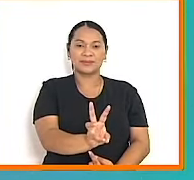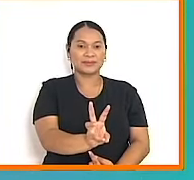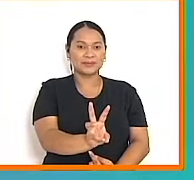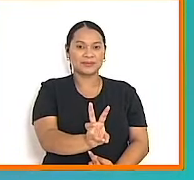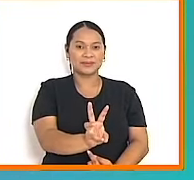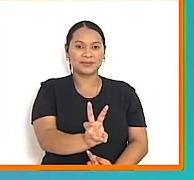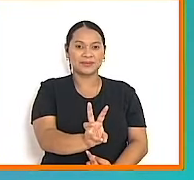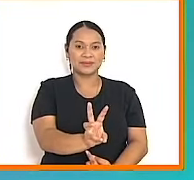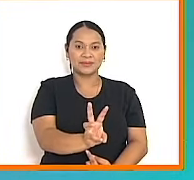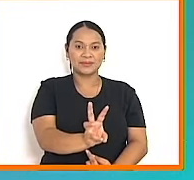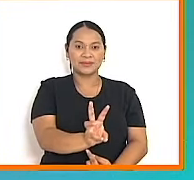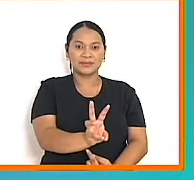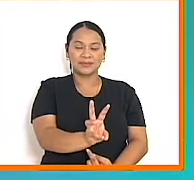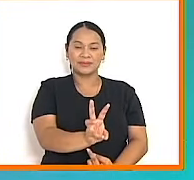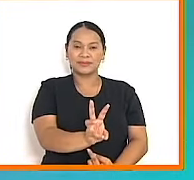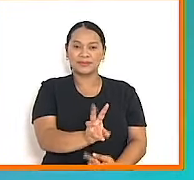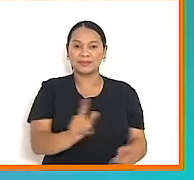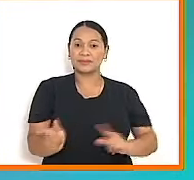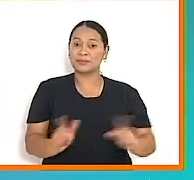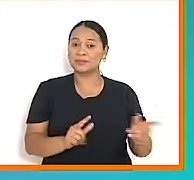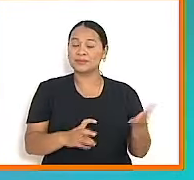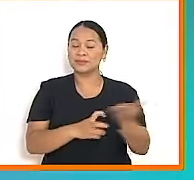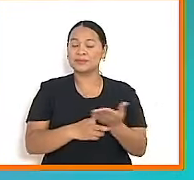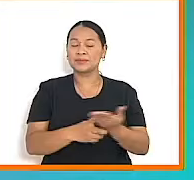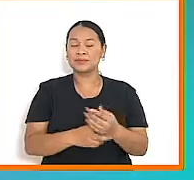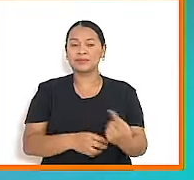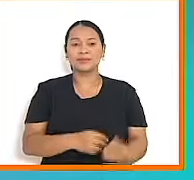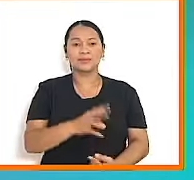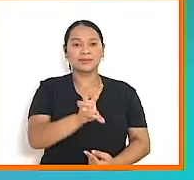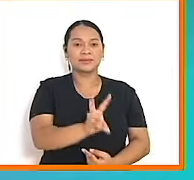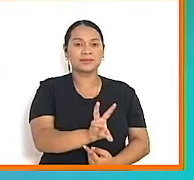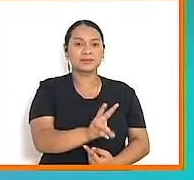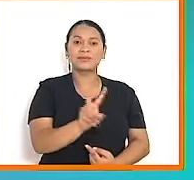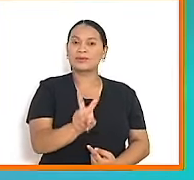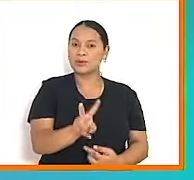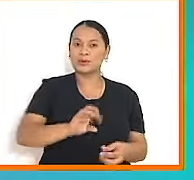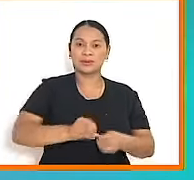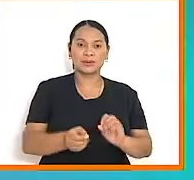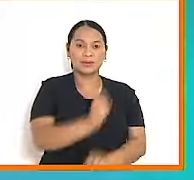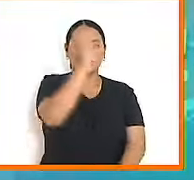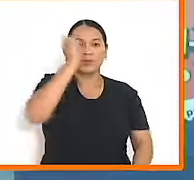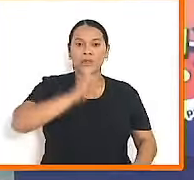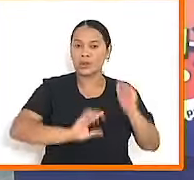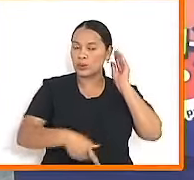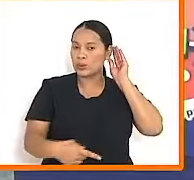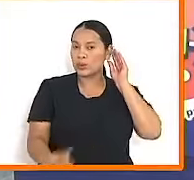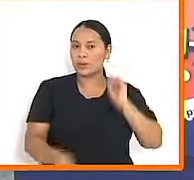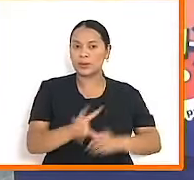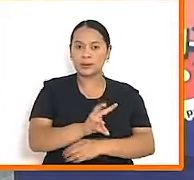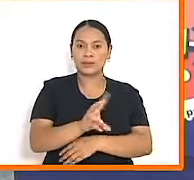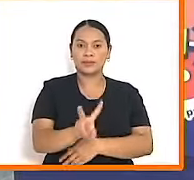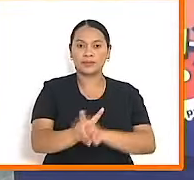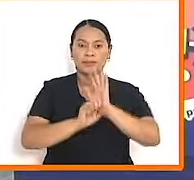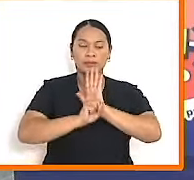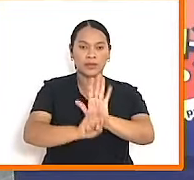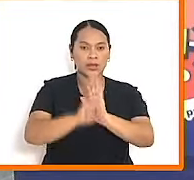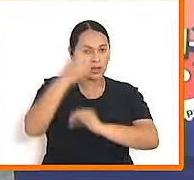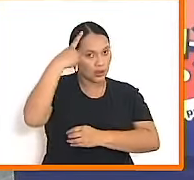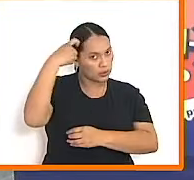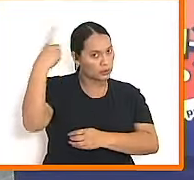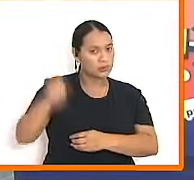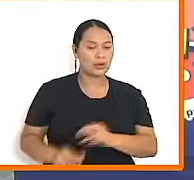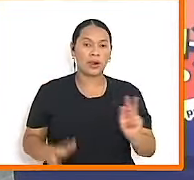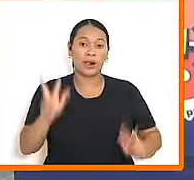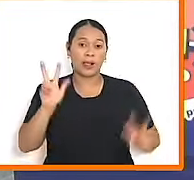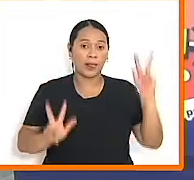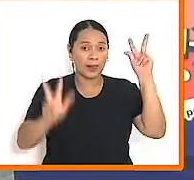segundo dígito aparezca en tu boleto porque este es el 2. Número ganador en diario es el 62 con su símbolo de sueños